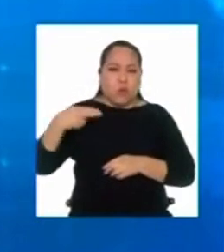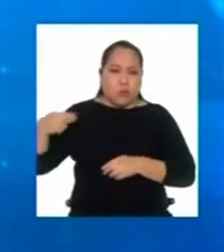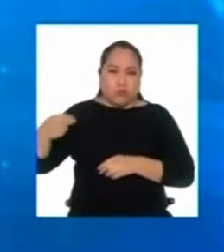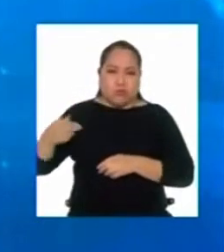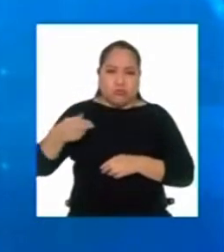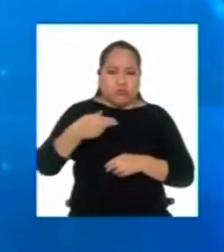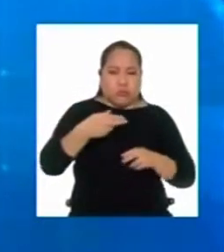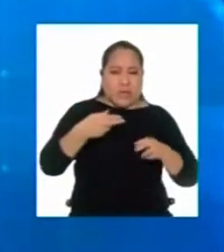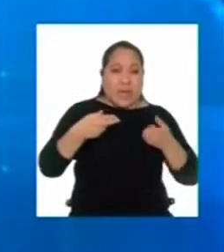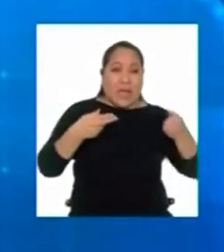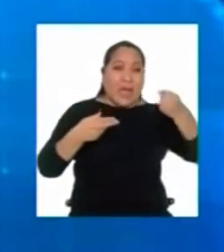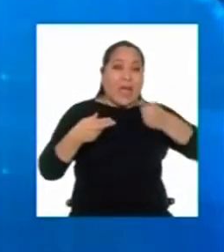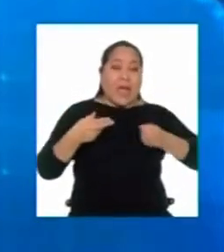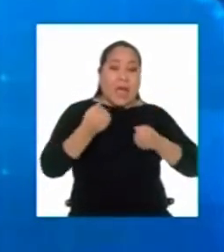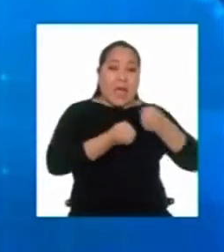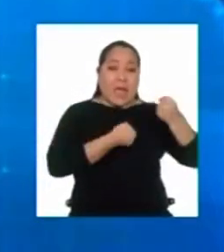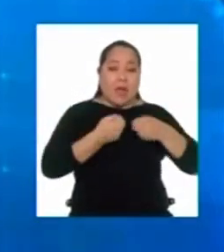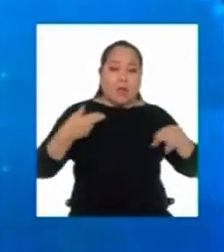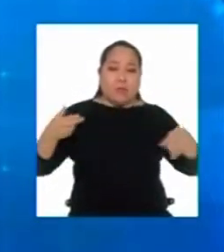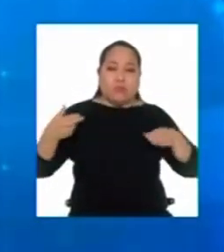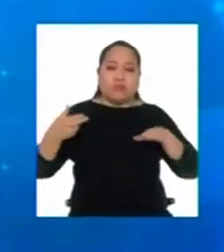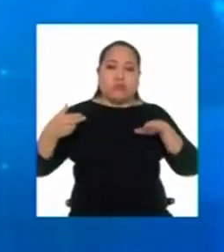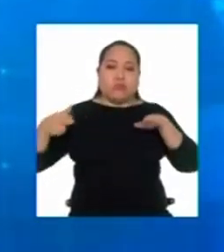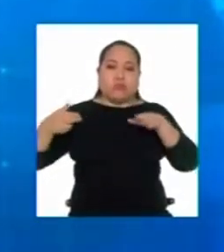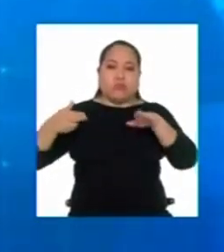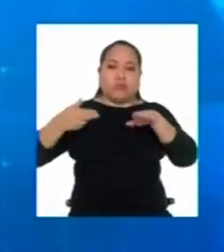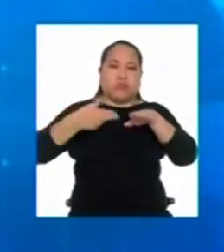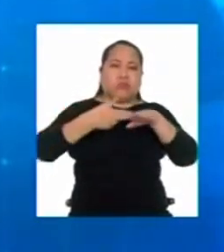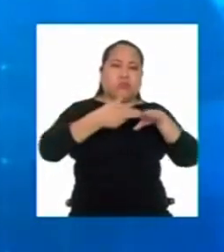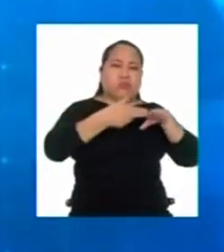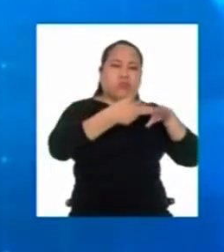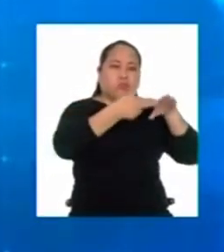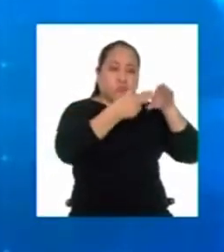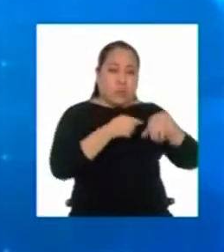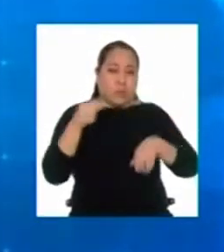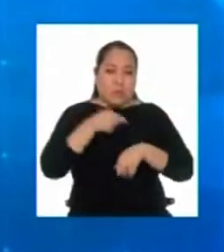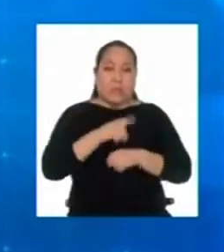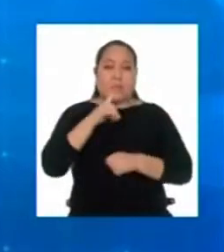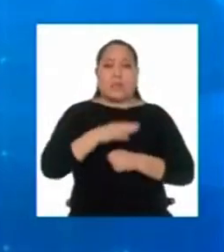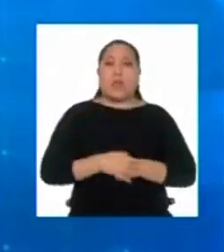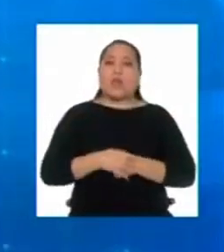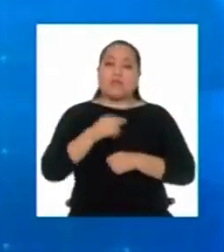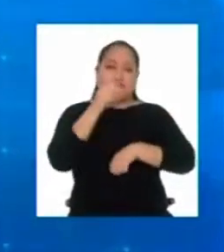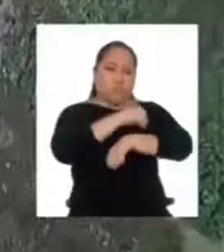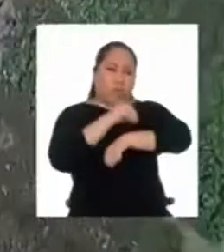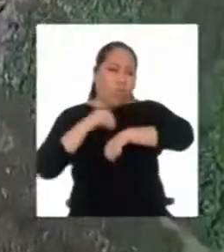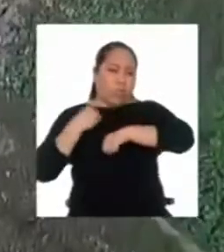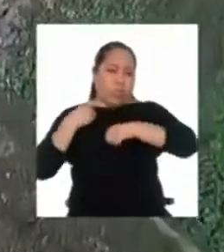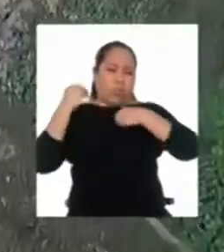metros. El hombre, quien resultó solo con algunas lesiones menores, se recupera en el hospital de Atentarte.